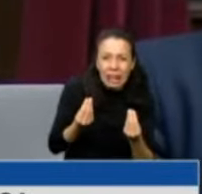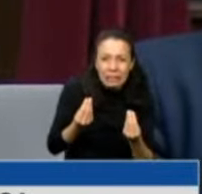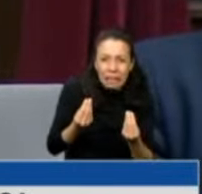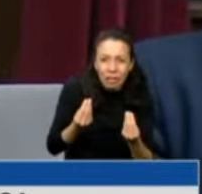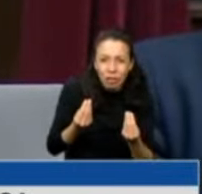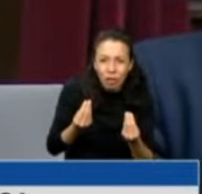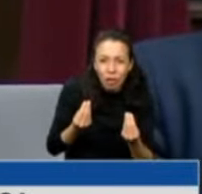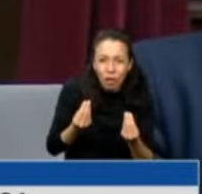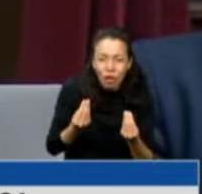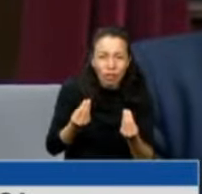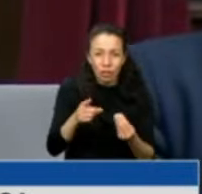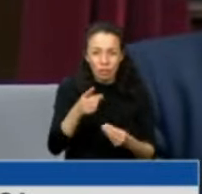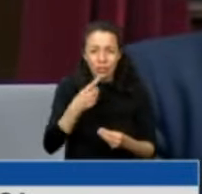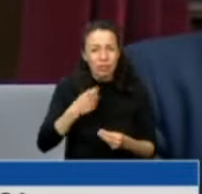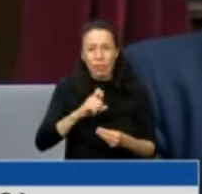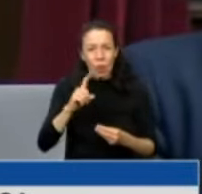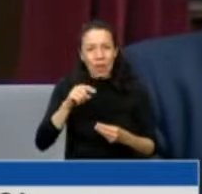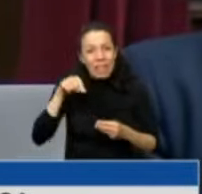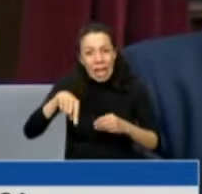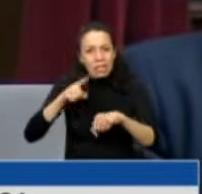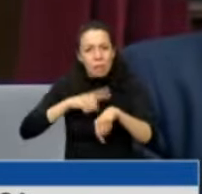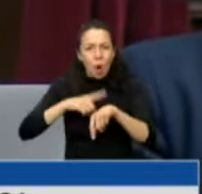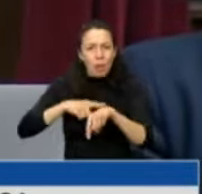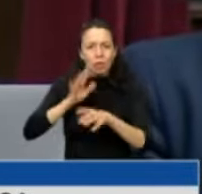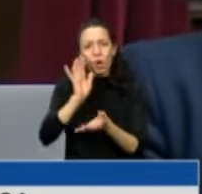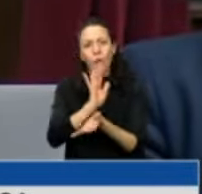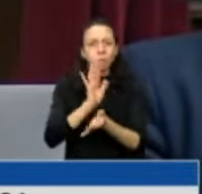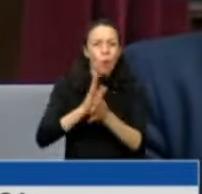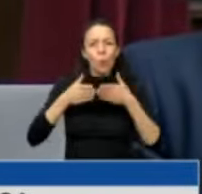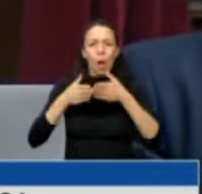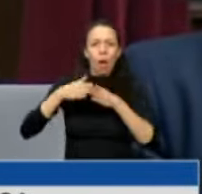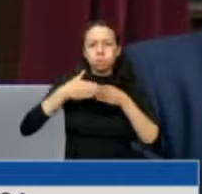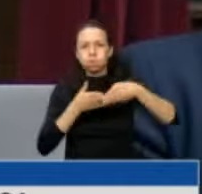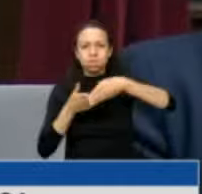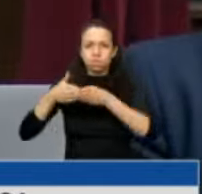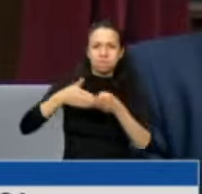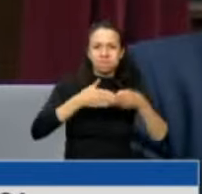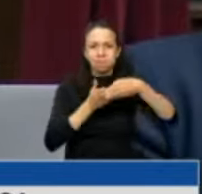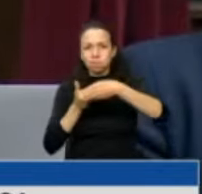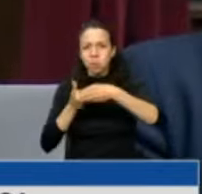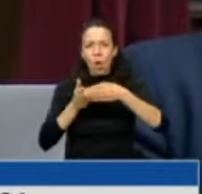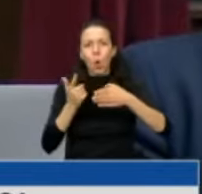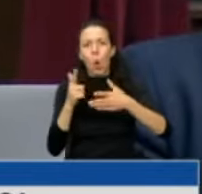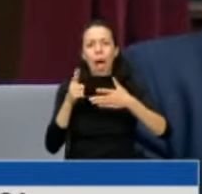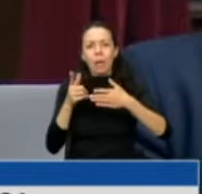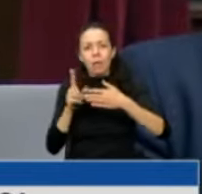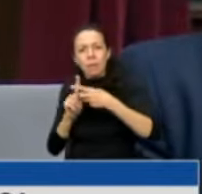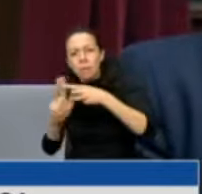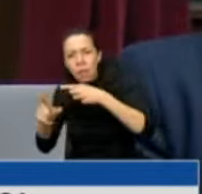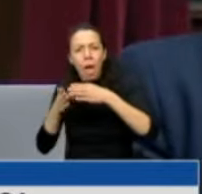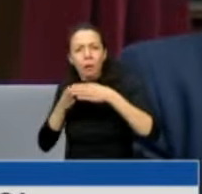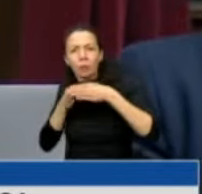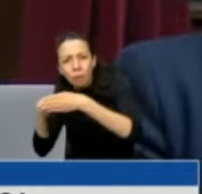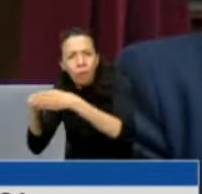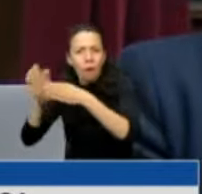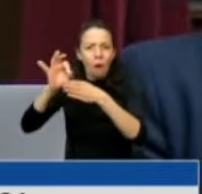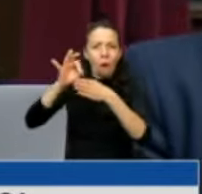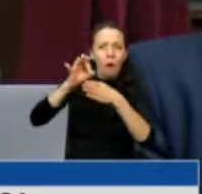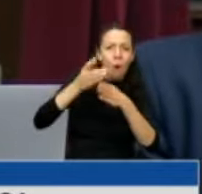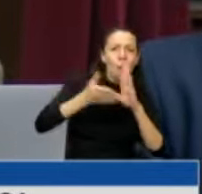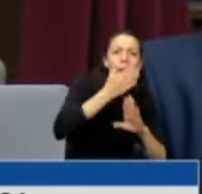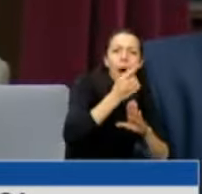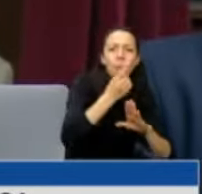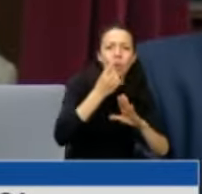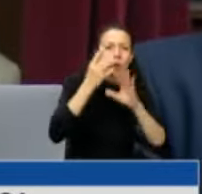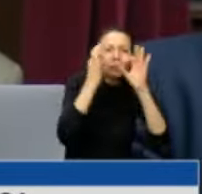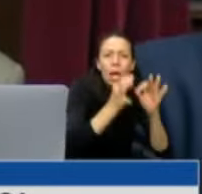venta de armas, y de lo que viene del sicariato, y lo que vienen, es decir, de todos los hechos delictivos más oscuros viene la plata de ahí. Porque ¿quién paga 5,